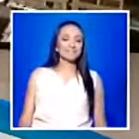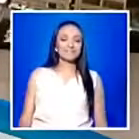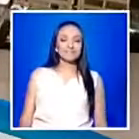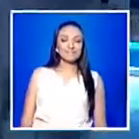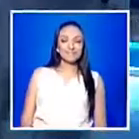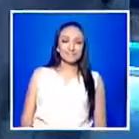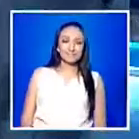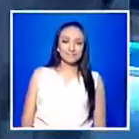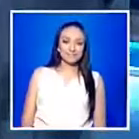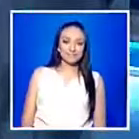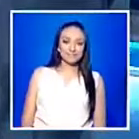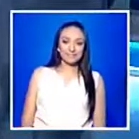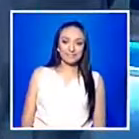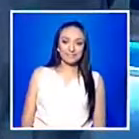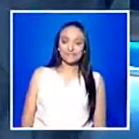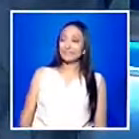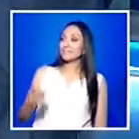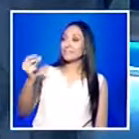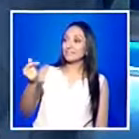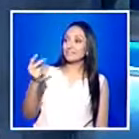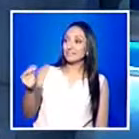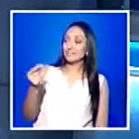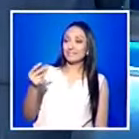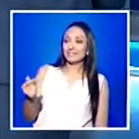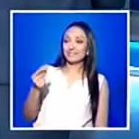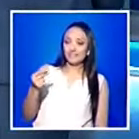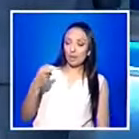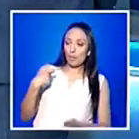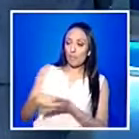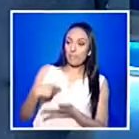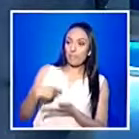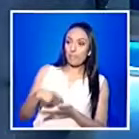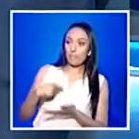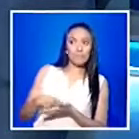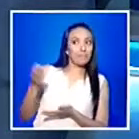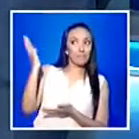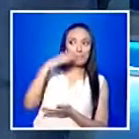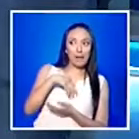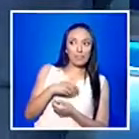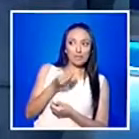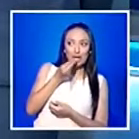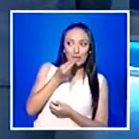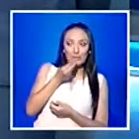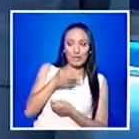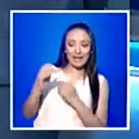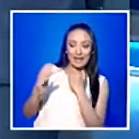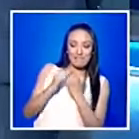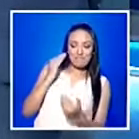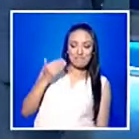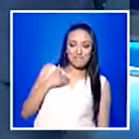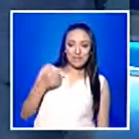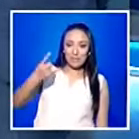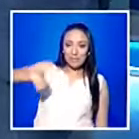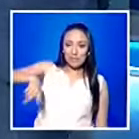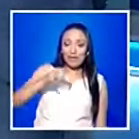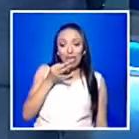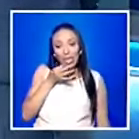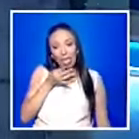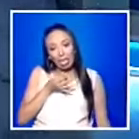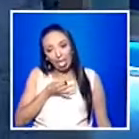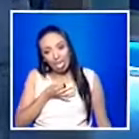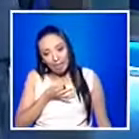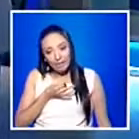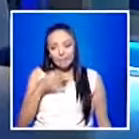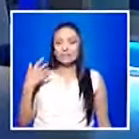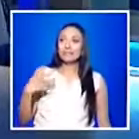minutos. Bueno, Andreita Báez, vaya preparando los dolaritos para que me lleve a comer. Aquí todo el equipo nos quedamos realmente